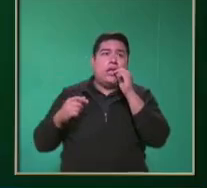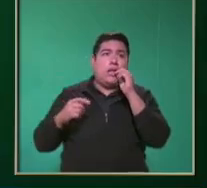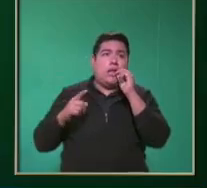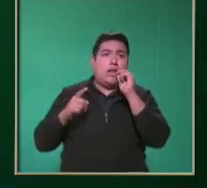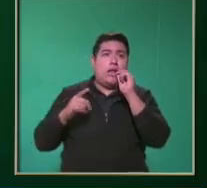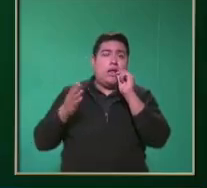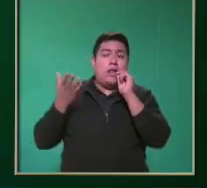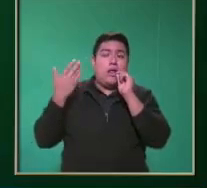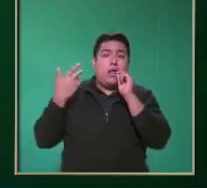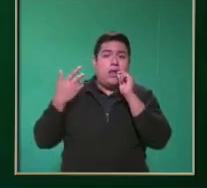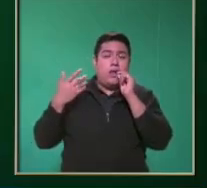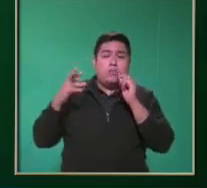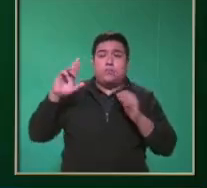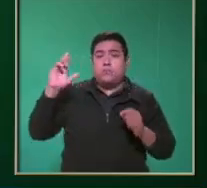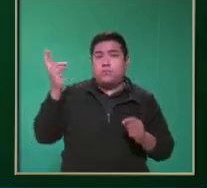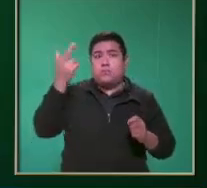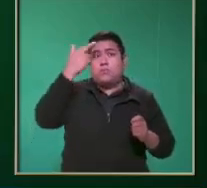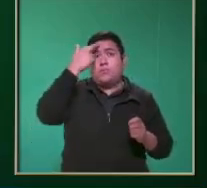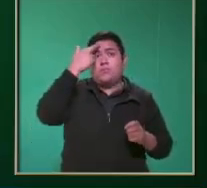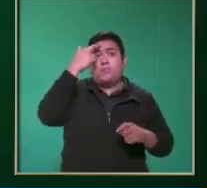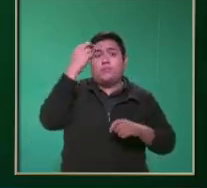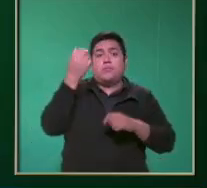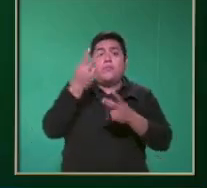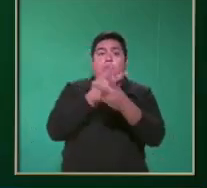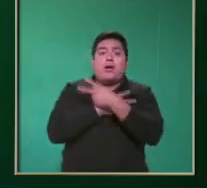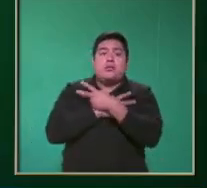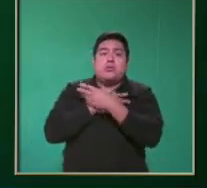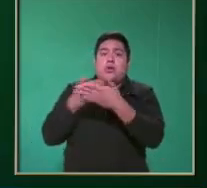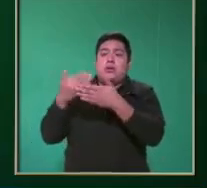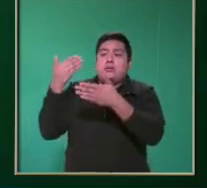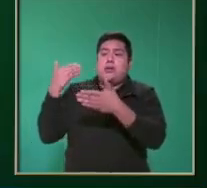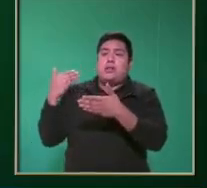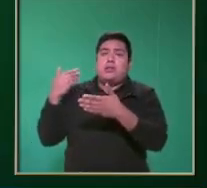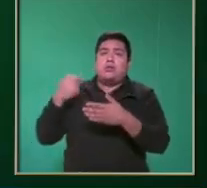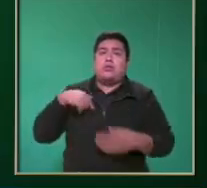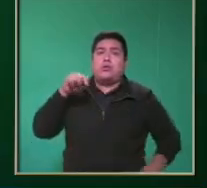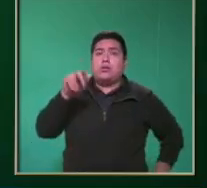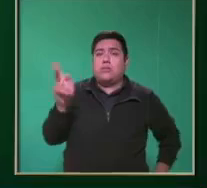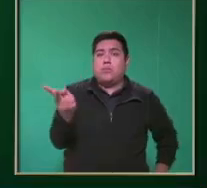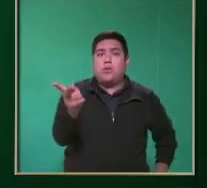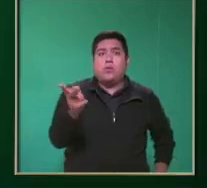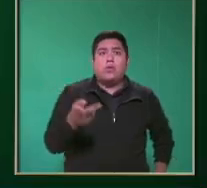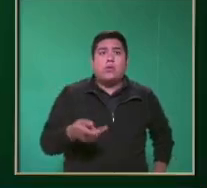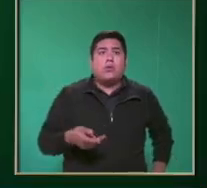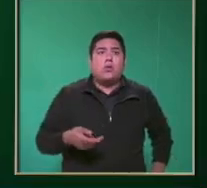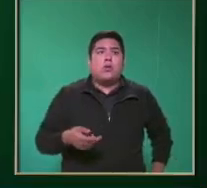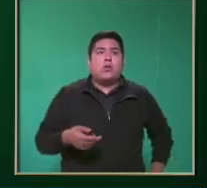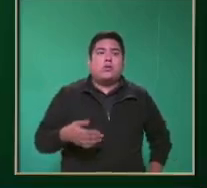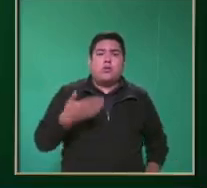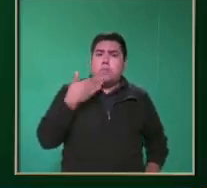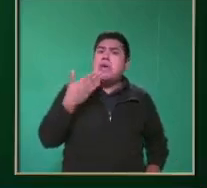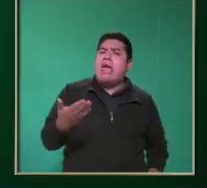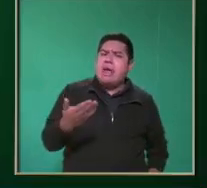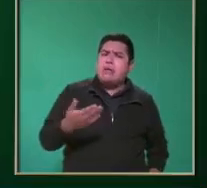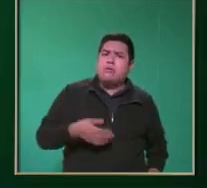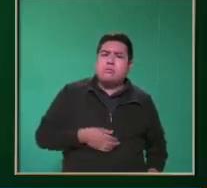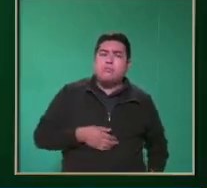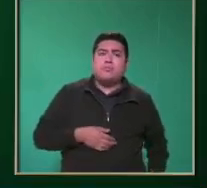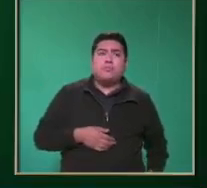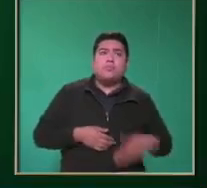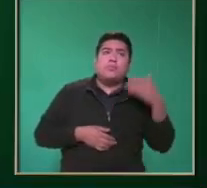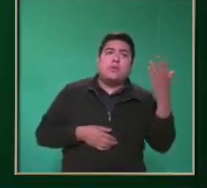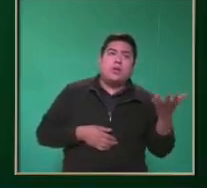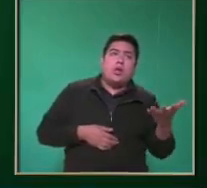si no recuerdas, lo voy a recordar. La semana antes de vacaciones, yo te preguntaba que qué era lo correcto, si